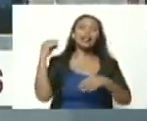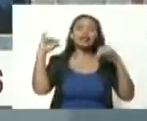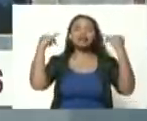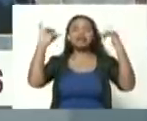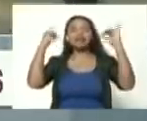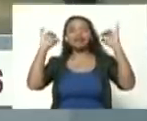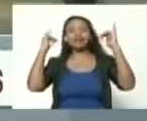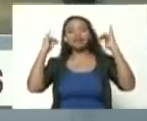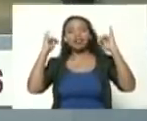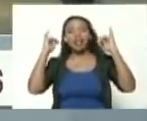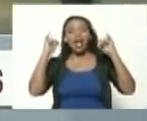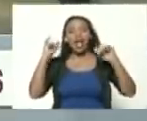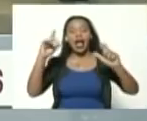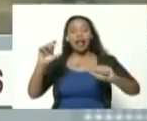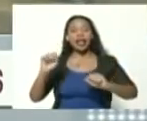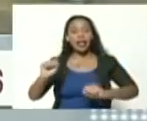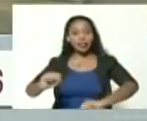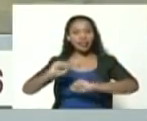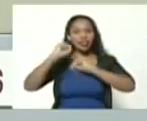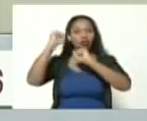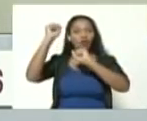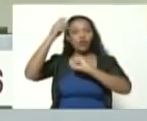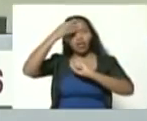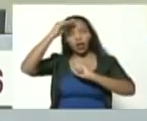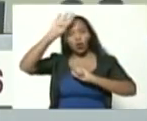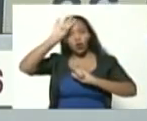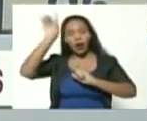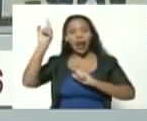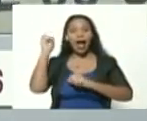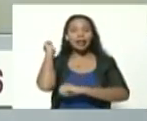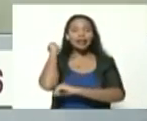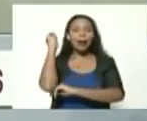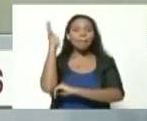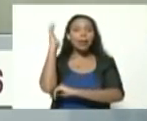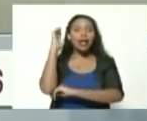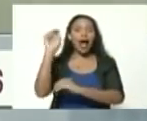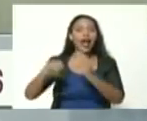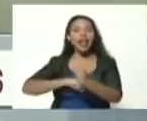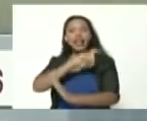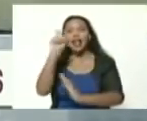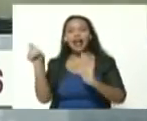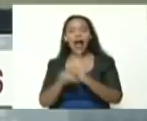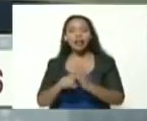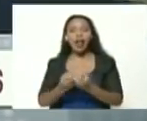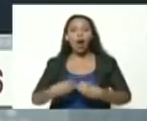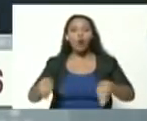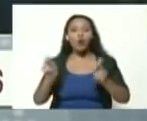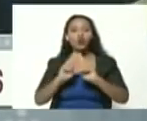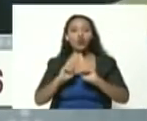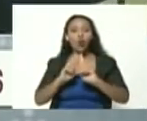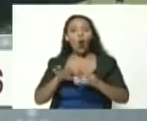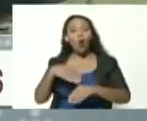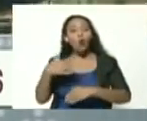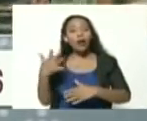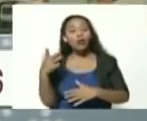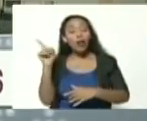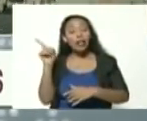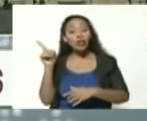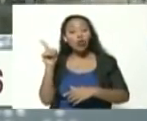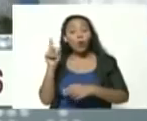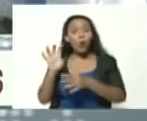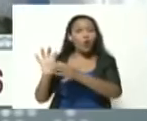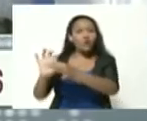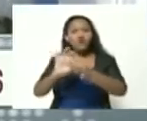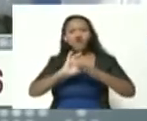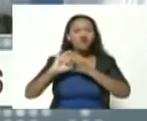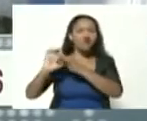el incuestionable triunfo de Cuba en la Asamblea General de las Naciones Unidas, cuando prácticamente por